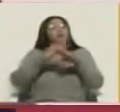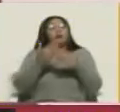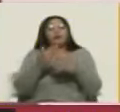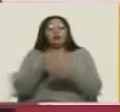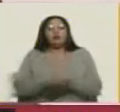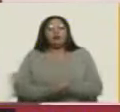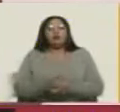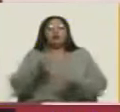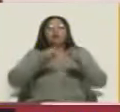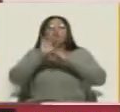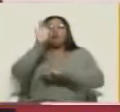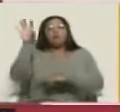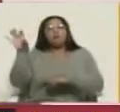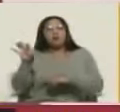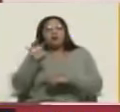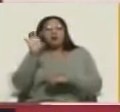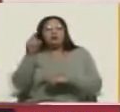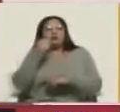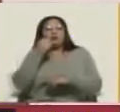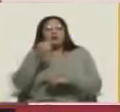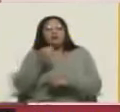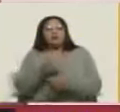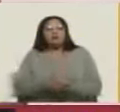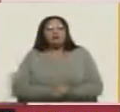aquellos países que se han declarado